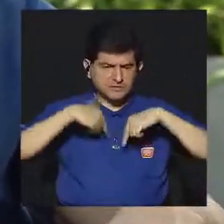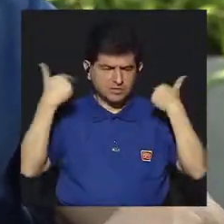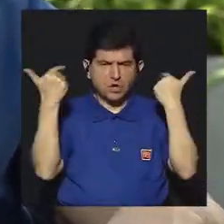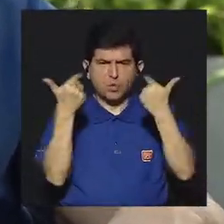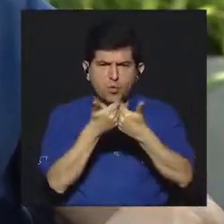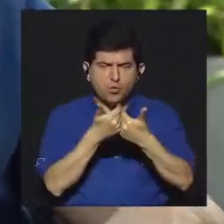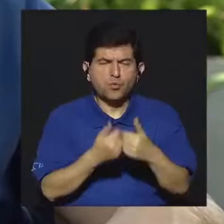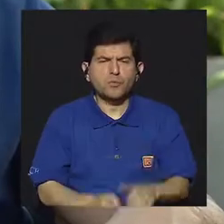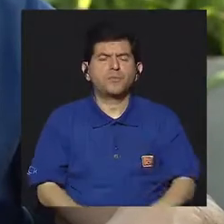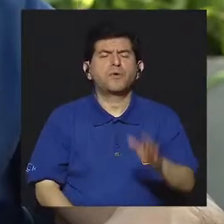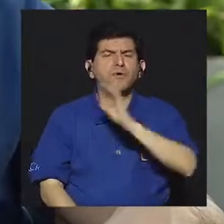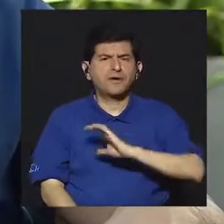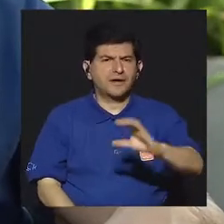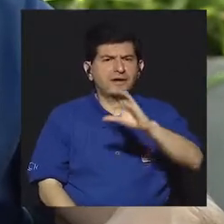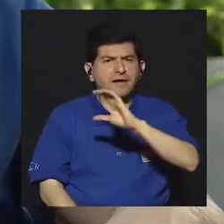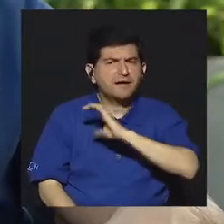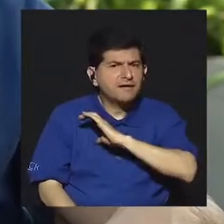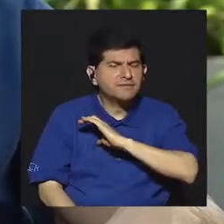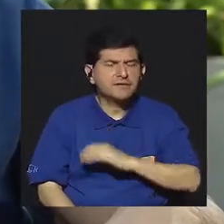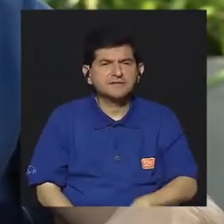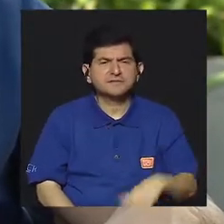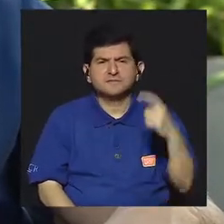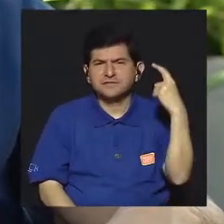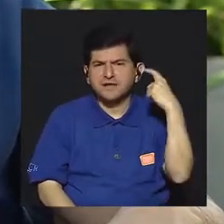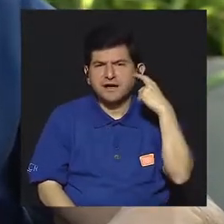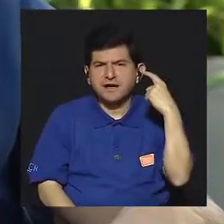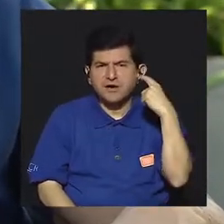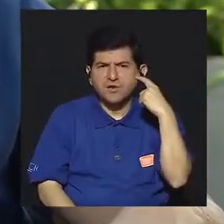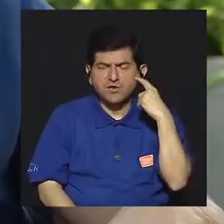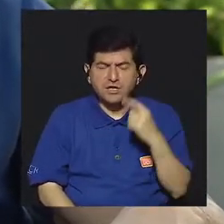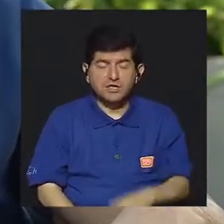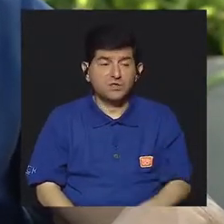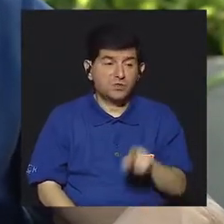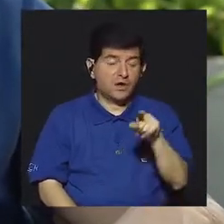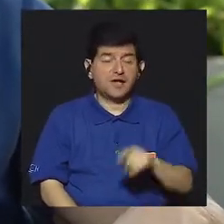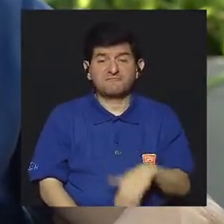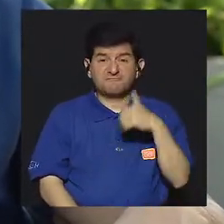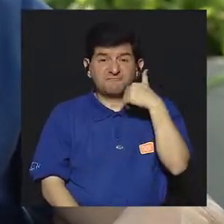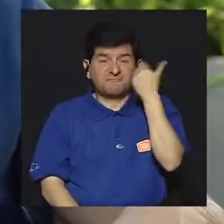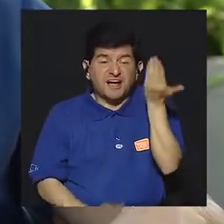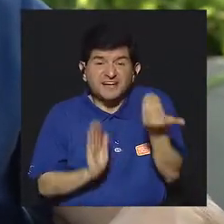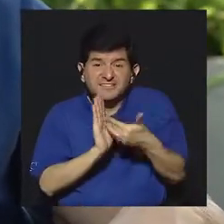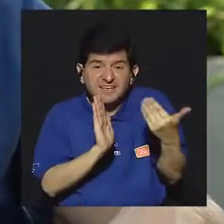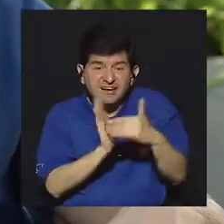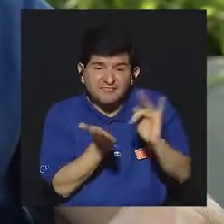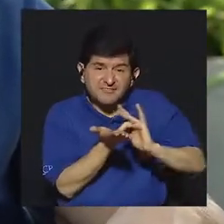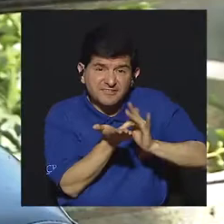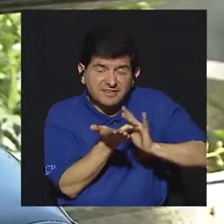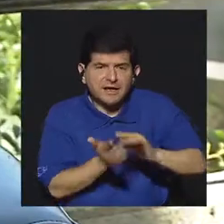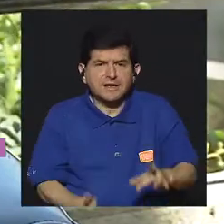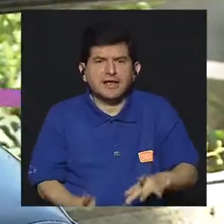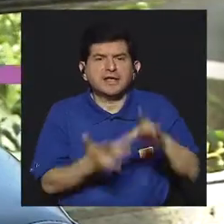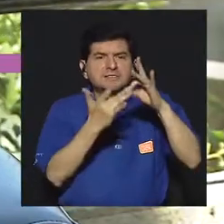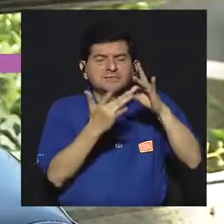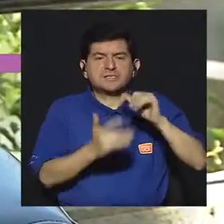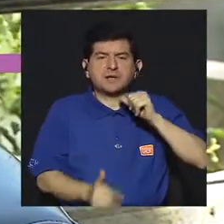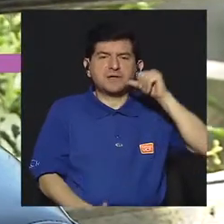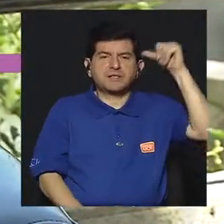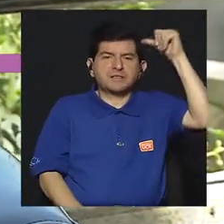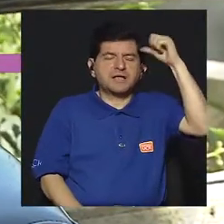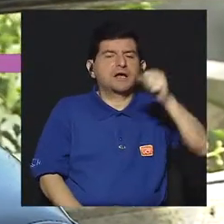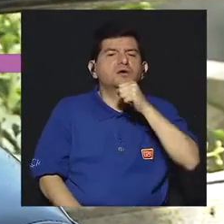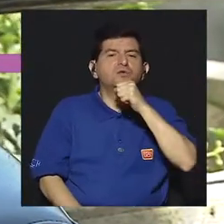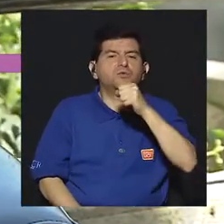etario donde característicamente, pues, el oído se vuelve más susceptible a poderse dañar por medicamentos? Principalmente en los